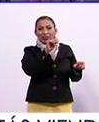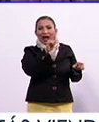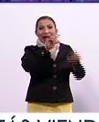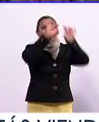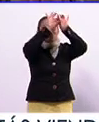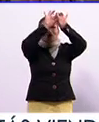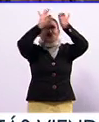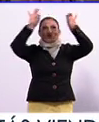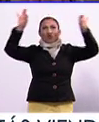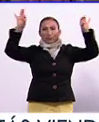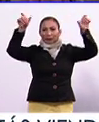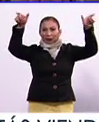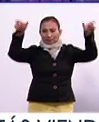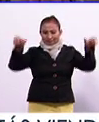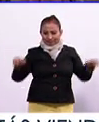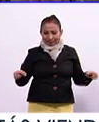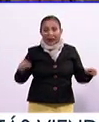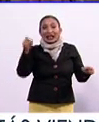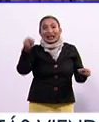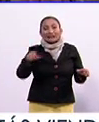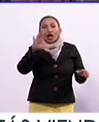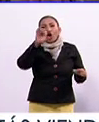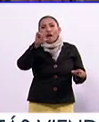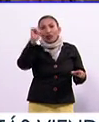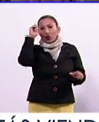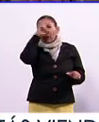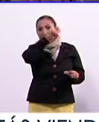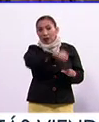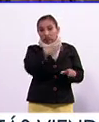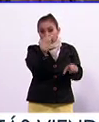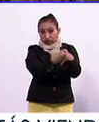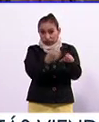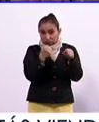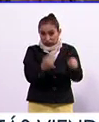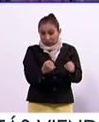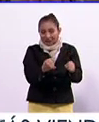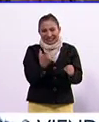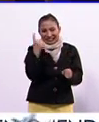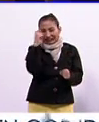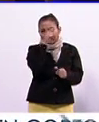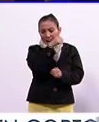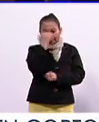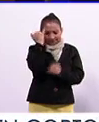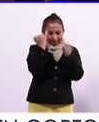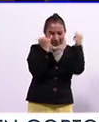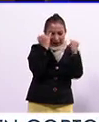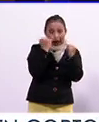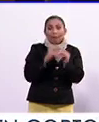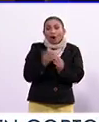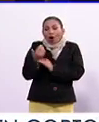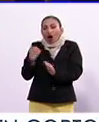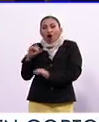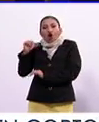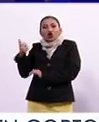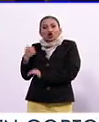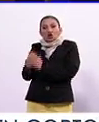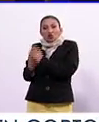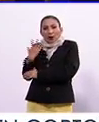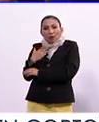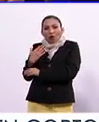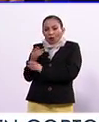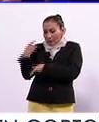y el castillo. Entonces ese colado es muy difícil que quede muy bien. Entonces vamos a hacer los prefabricados.